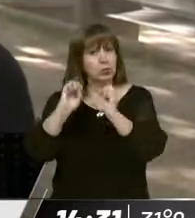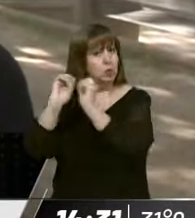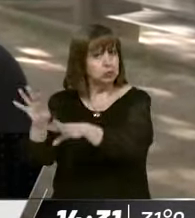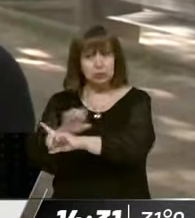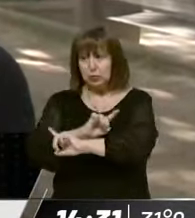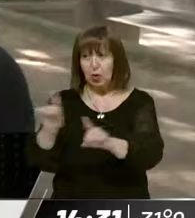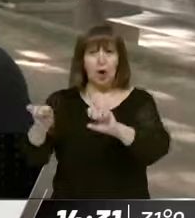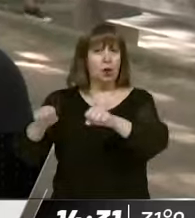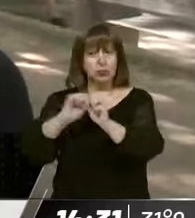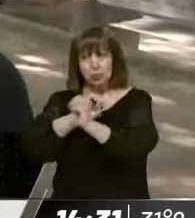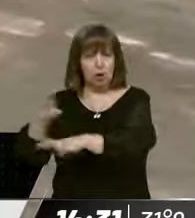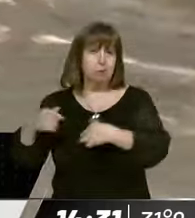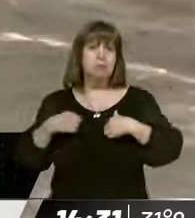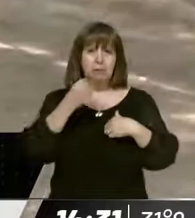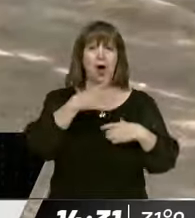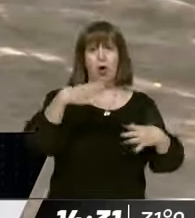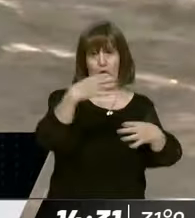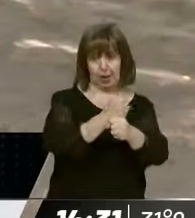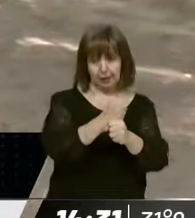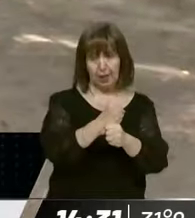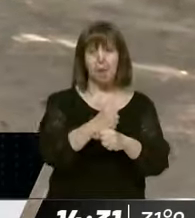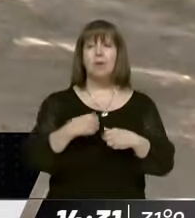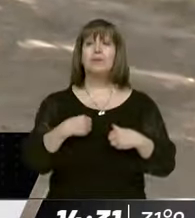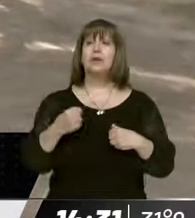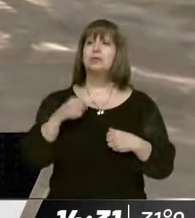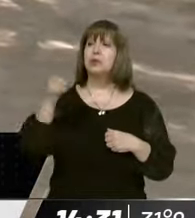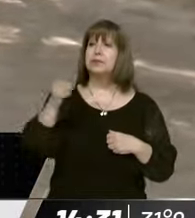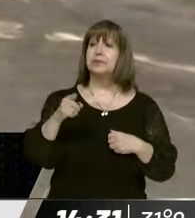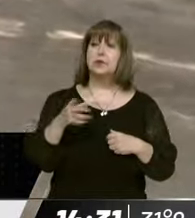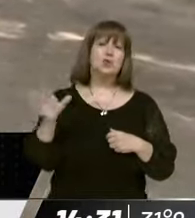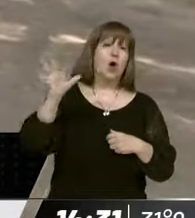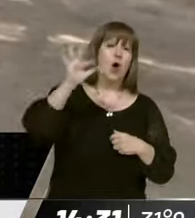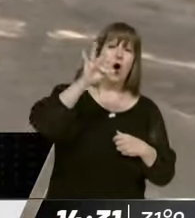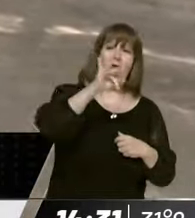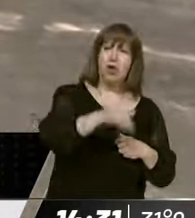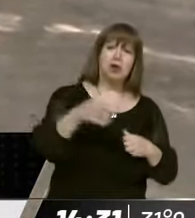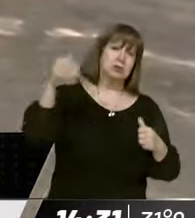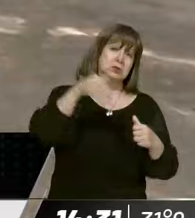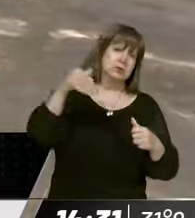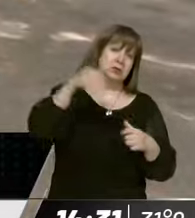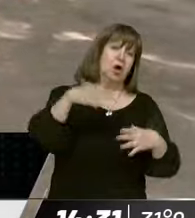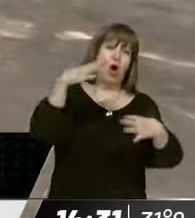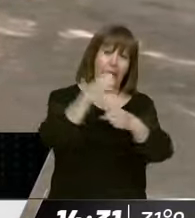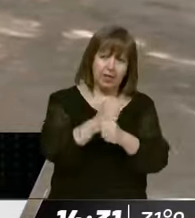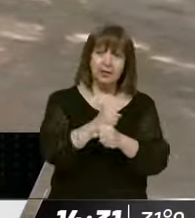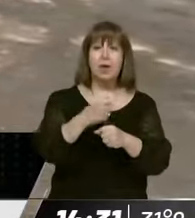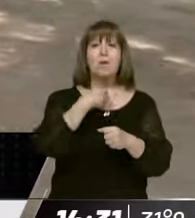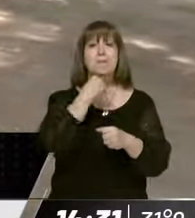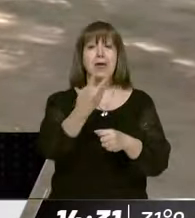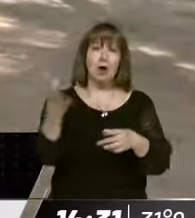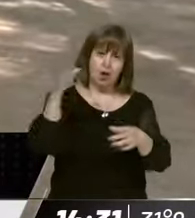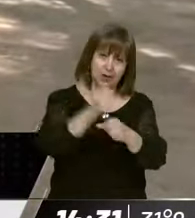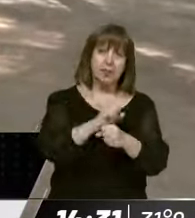la moto por venirse en colectivo. Todos los días viajo en micro, tengo mis nietas que viajan en micro, mis hijos viajan en